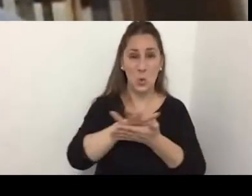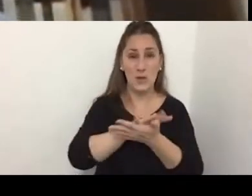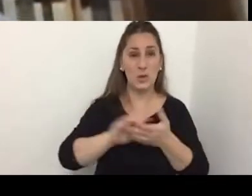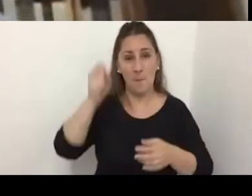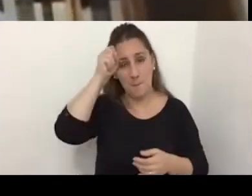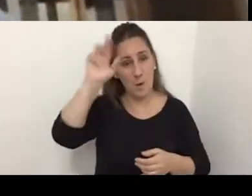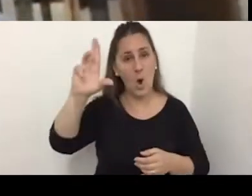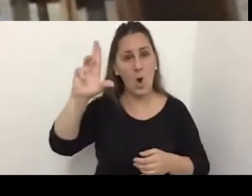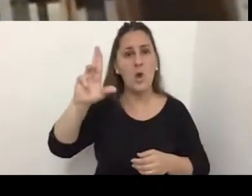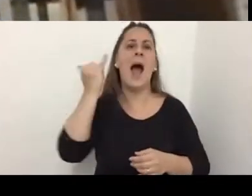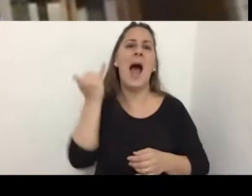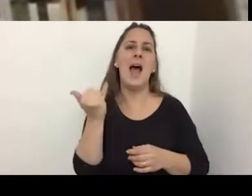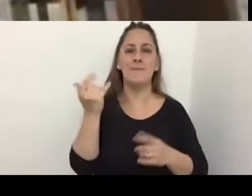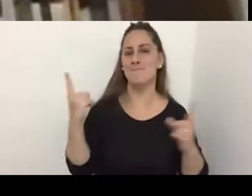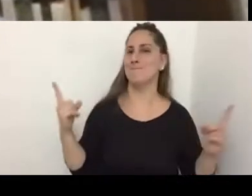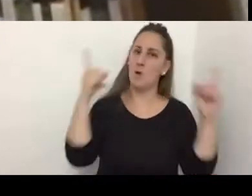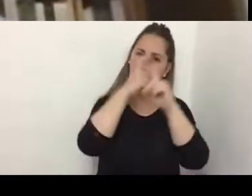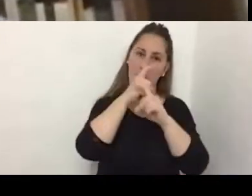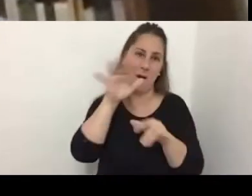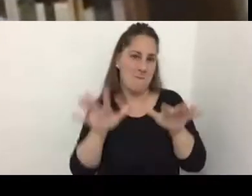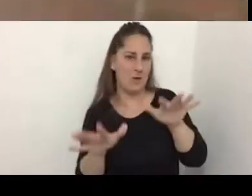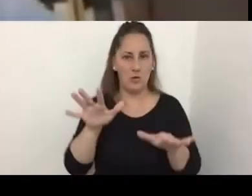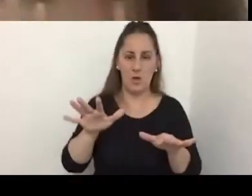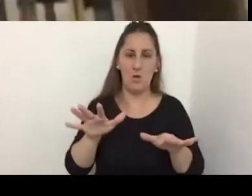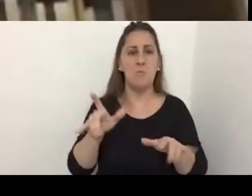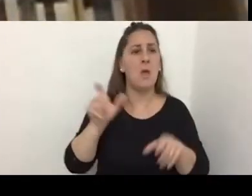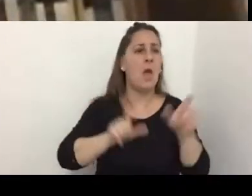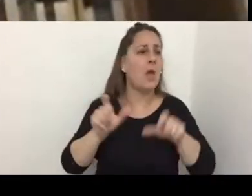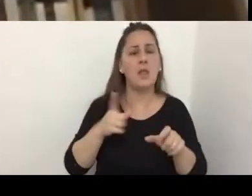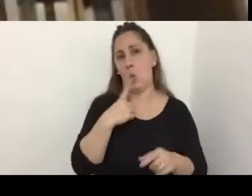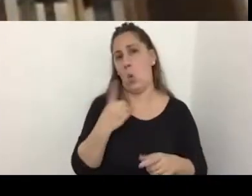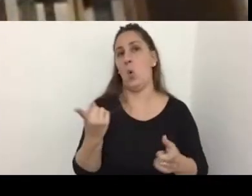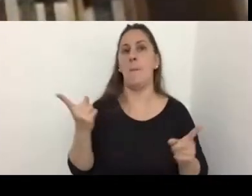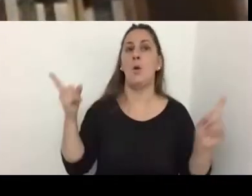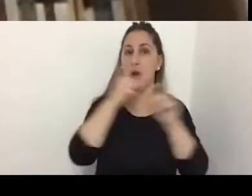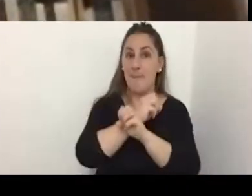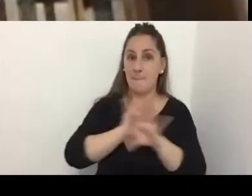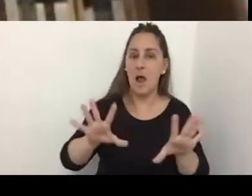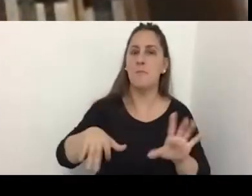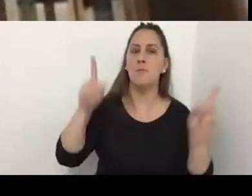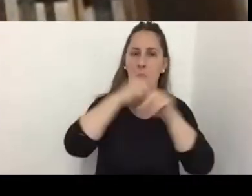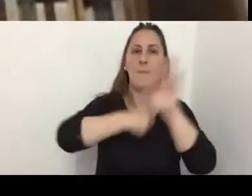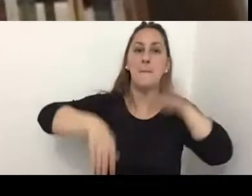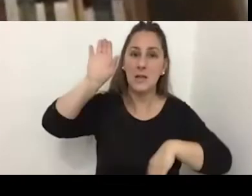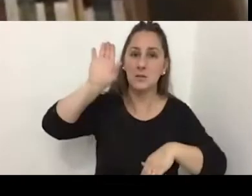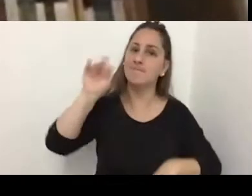menos conflictos? Y en general todo el mundo dice, y cuando la situación es mala, hay más conflictos. No, ¿saben que